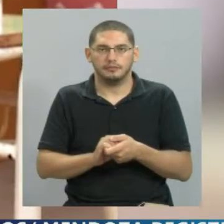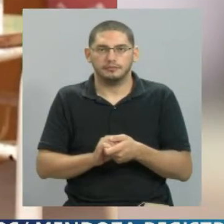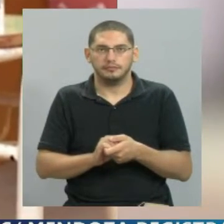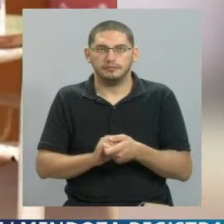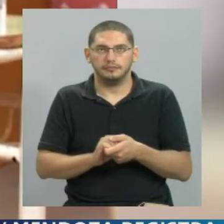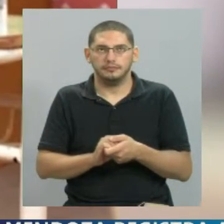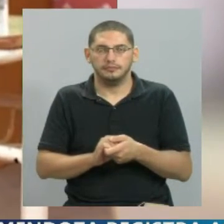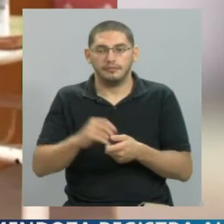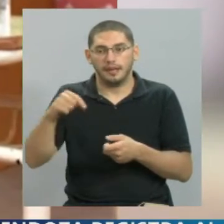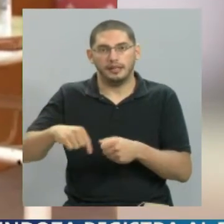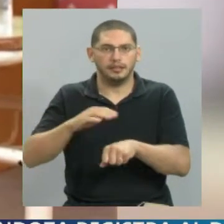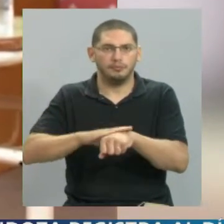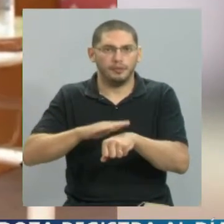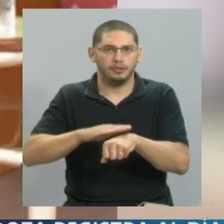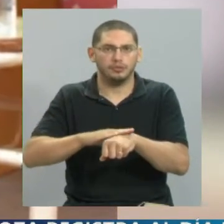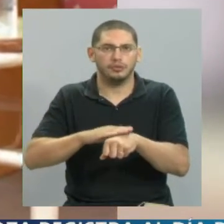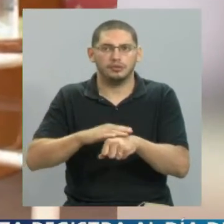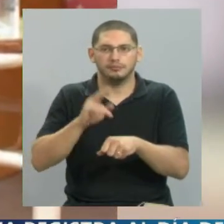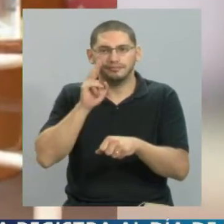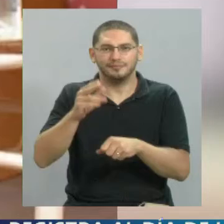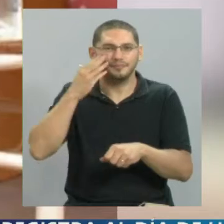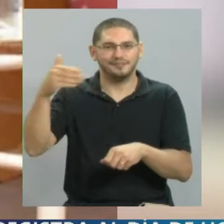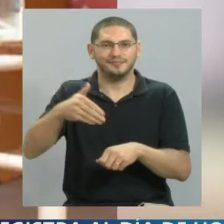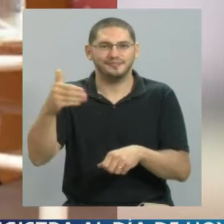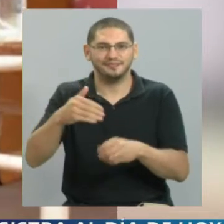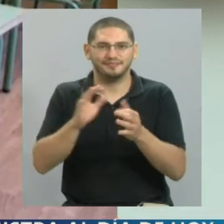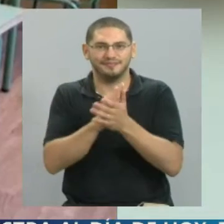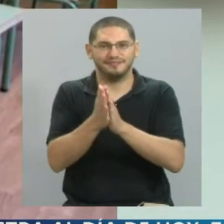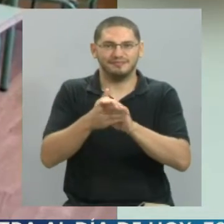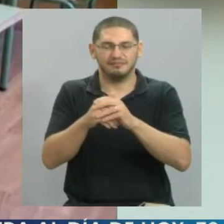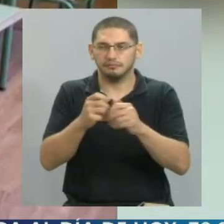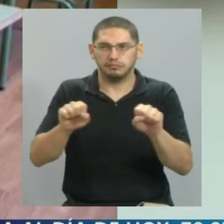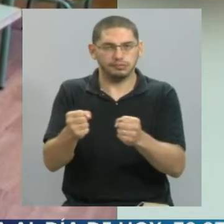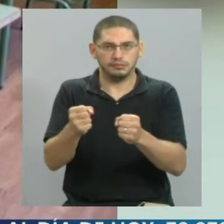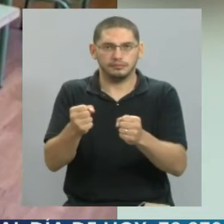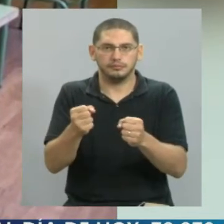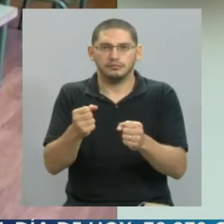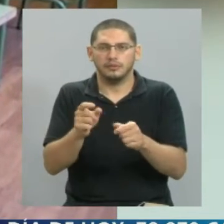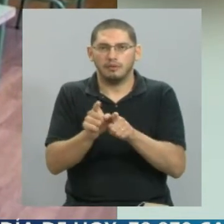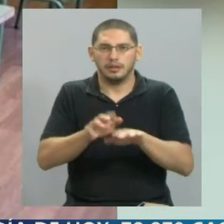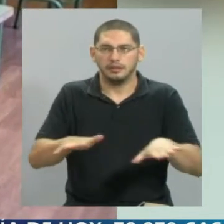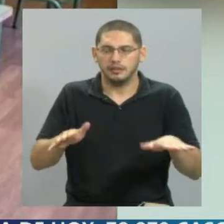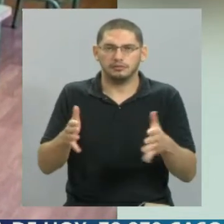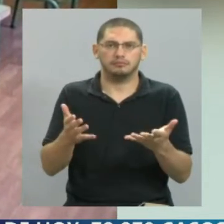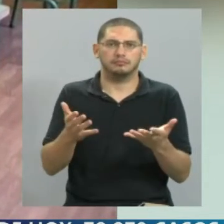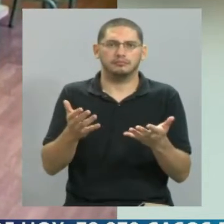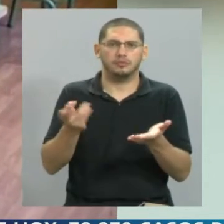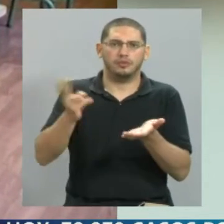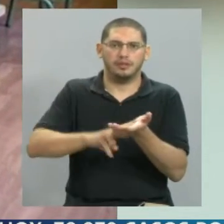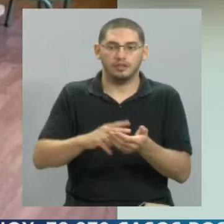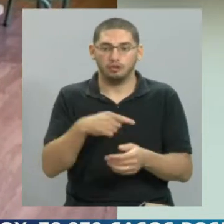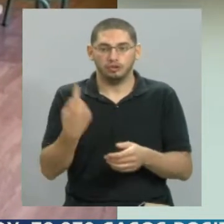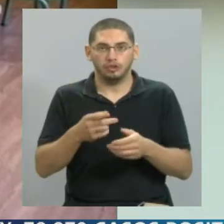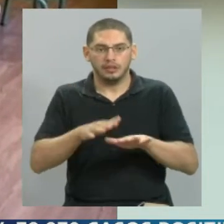prematura. En este momento se va a ver interrumpida. Eso no es problema. Los chicos, lo que no tenemos que transmitir, los adultos, una ansiedad,